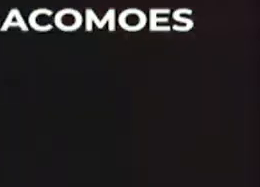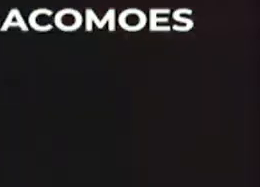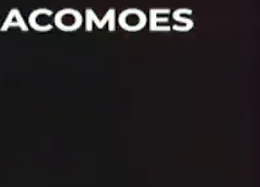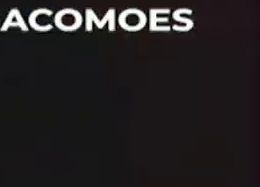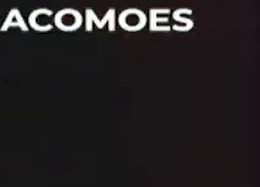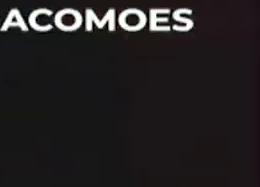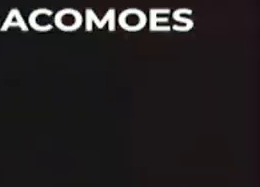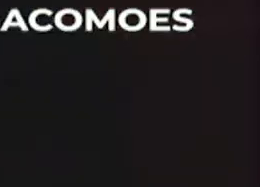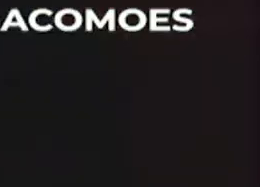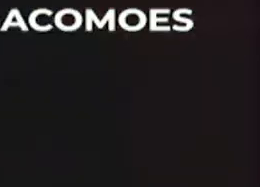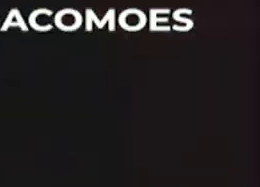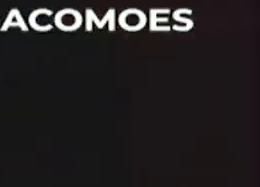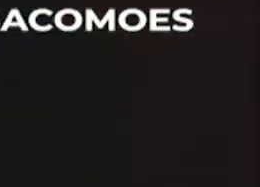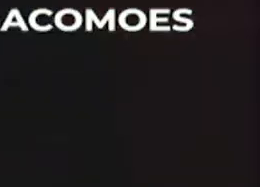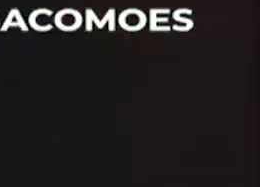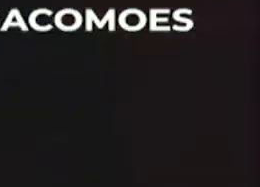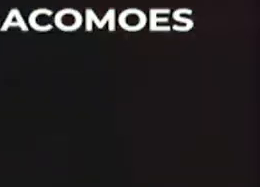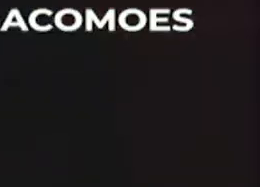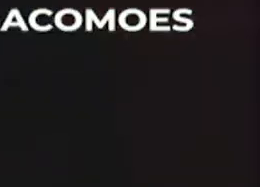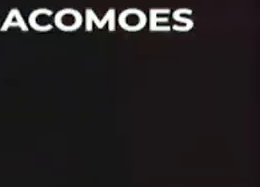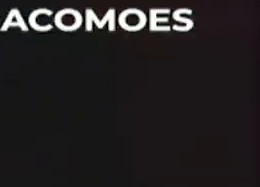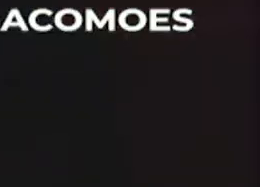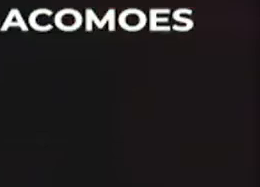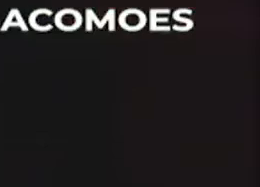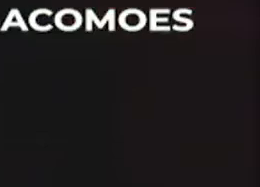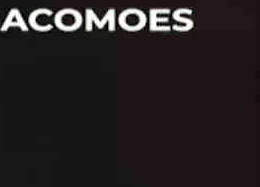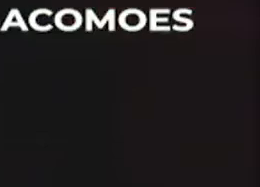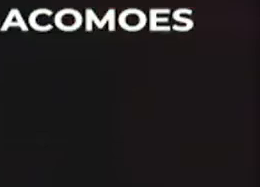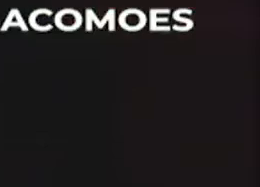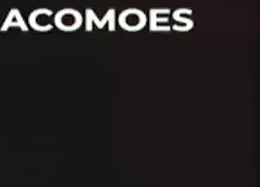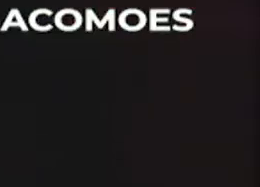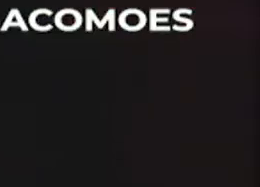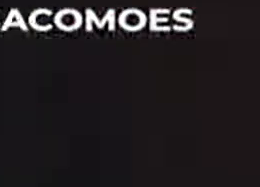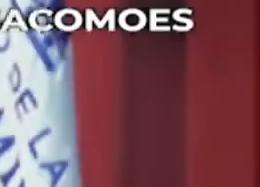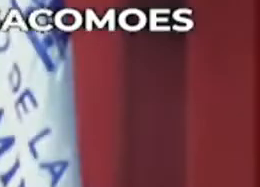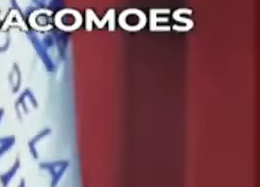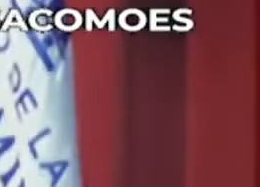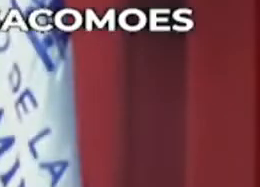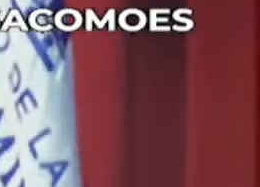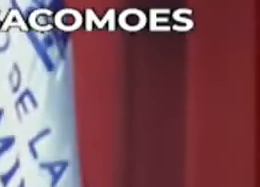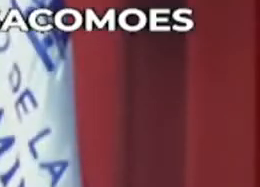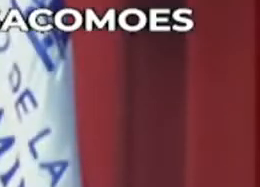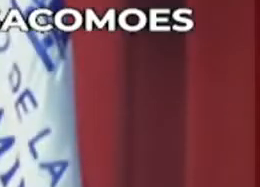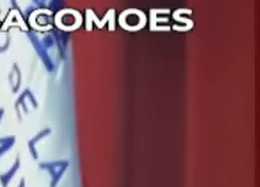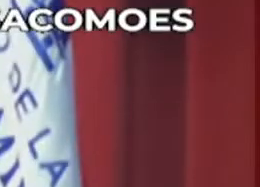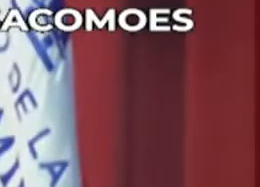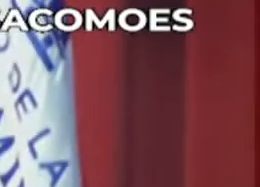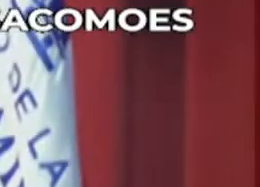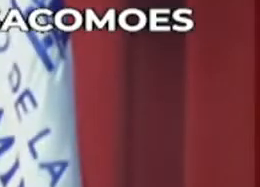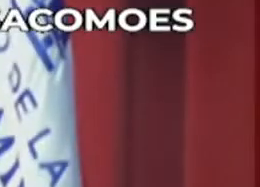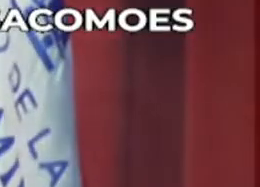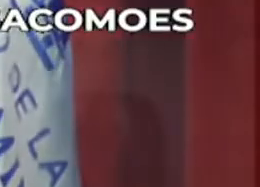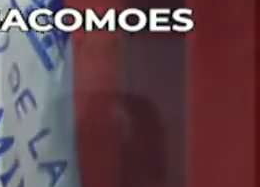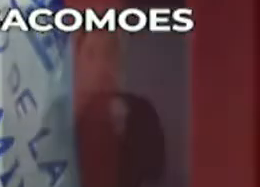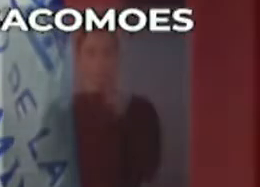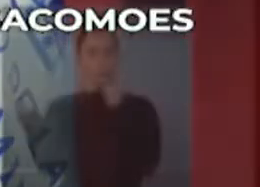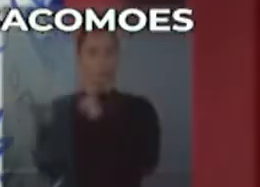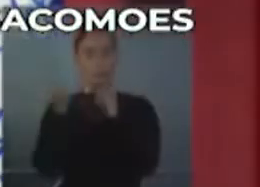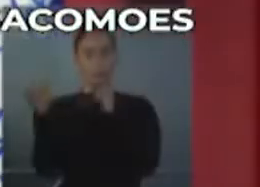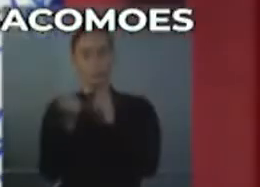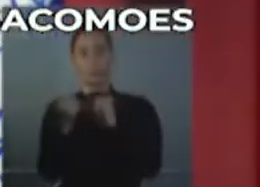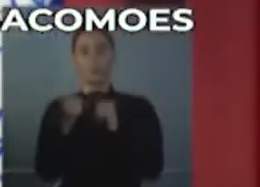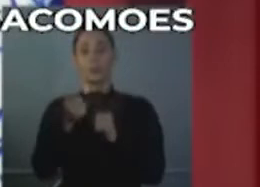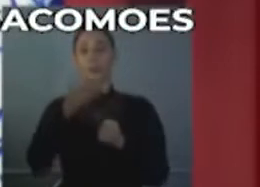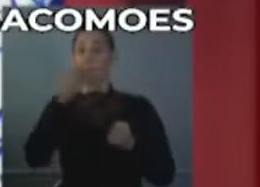las mujeres trabajadoras que lucharon y ofrendaron sus vidas por mejores condiciones de trabajo y en